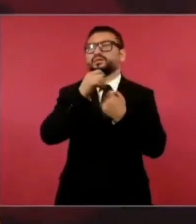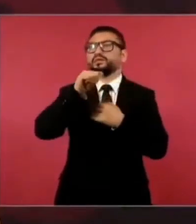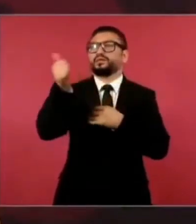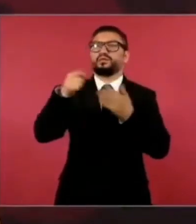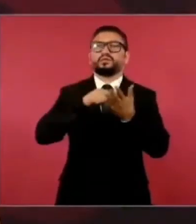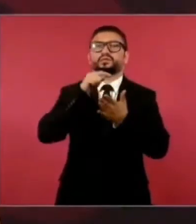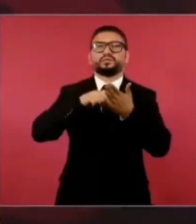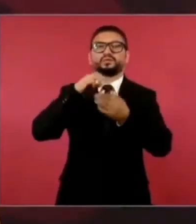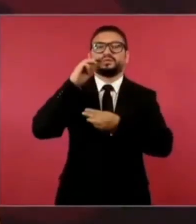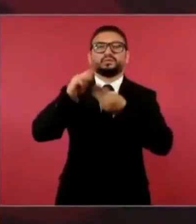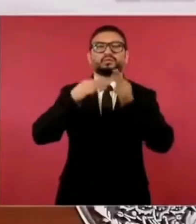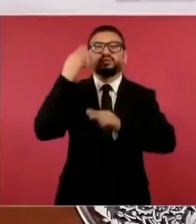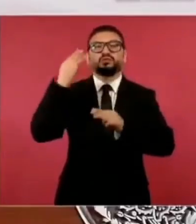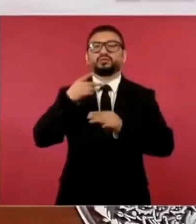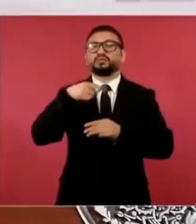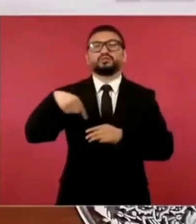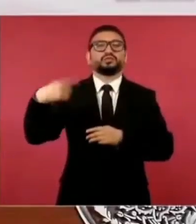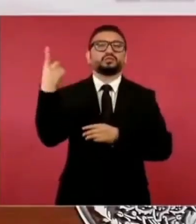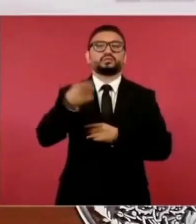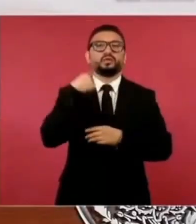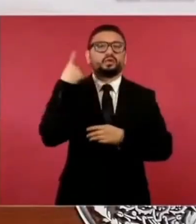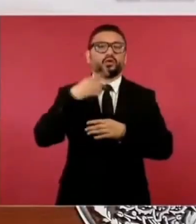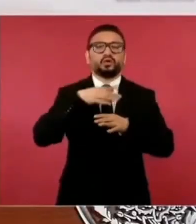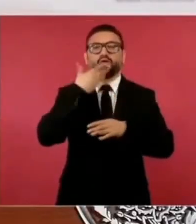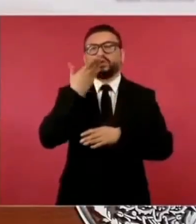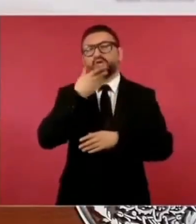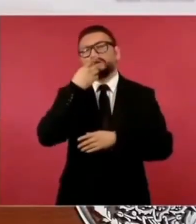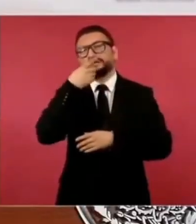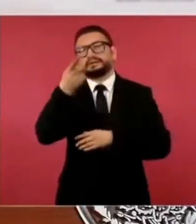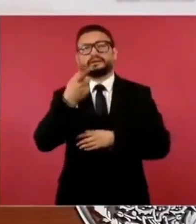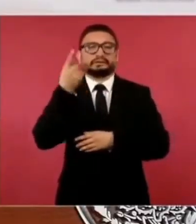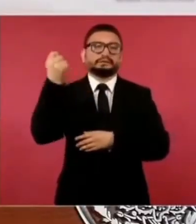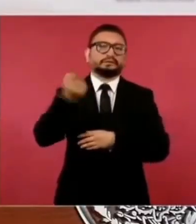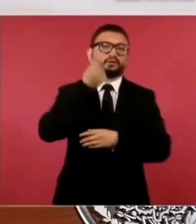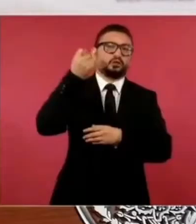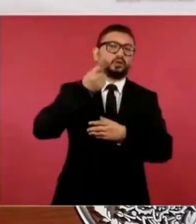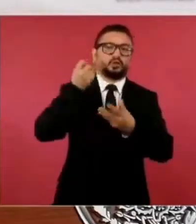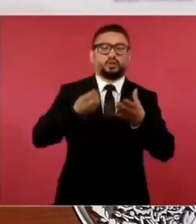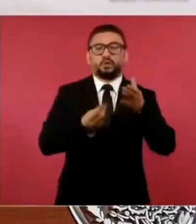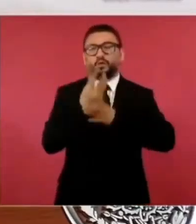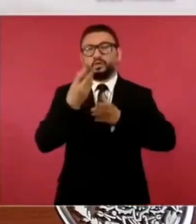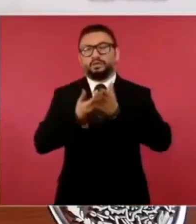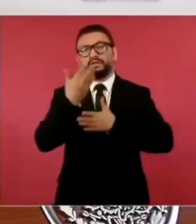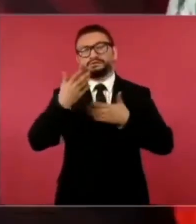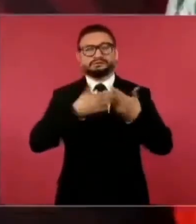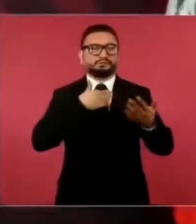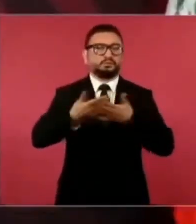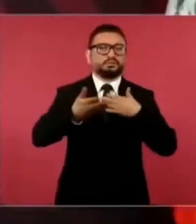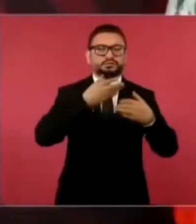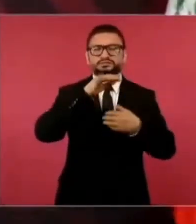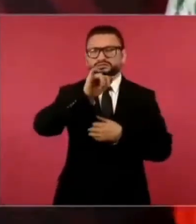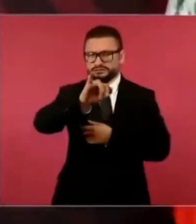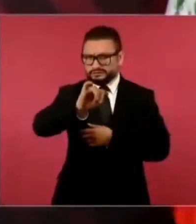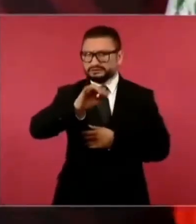Nos hablan del avance tecnológico, sí, pero no hay